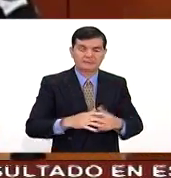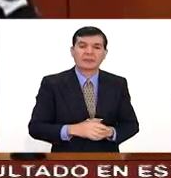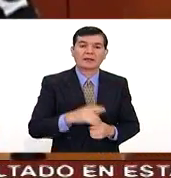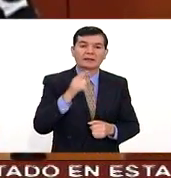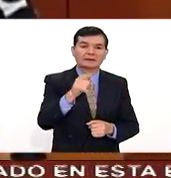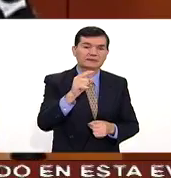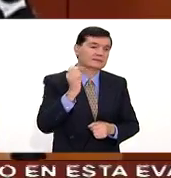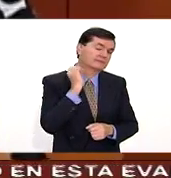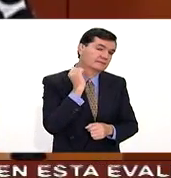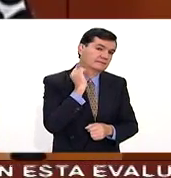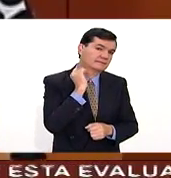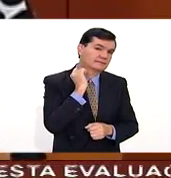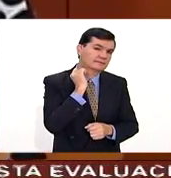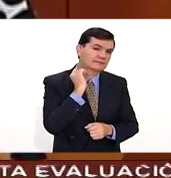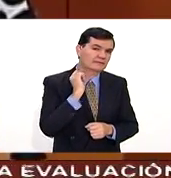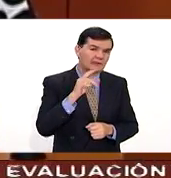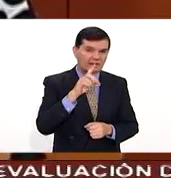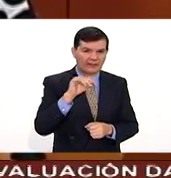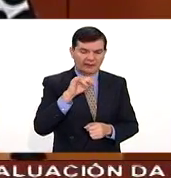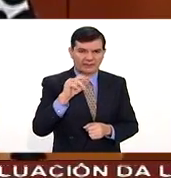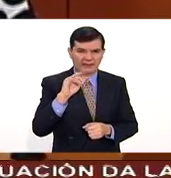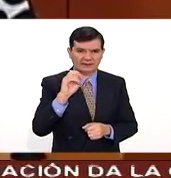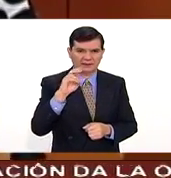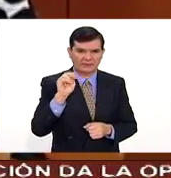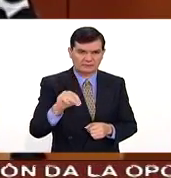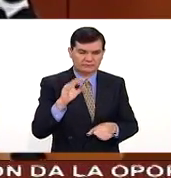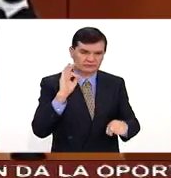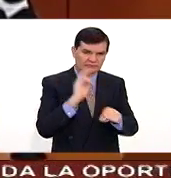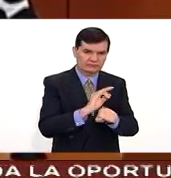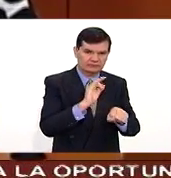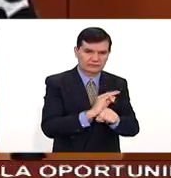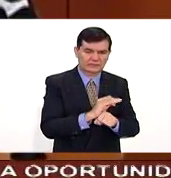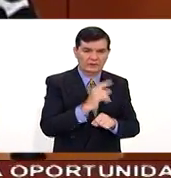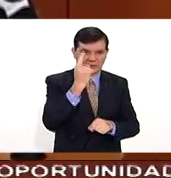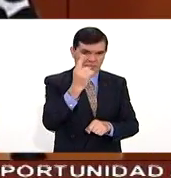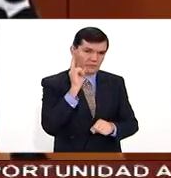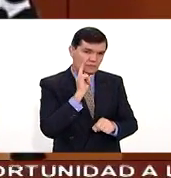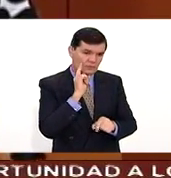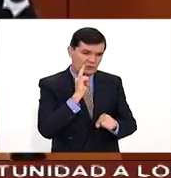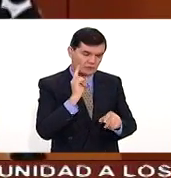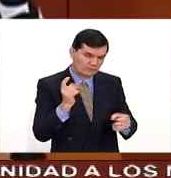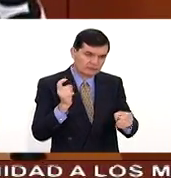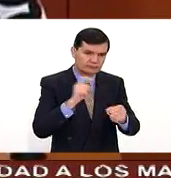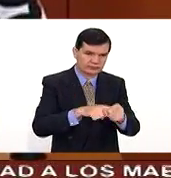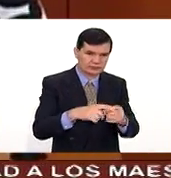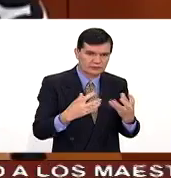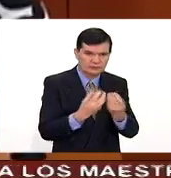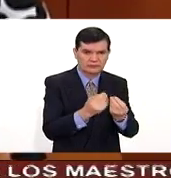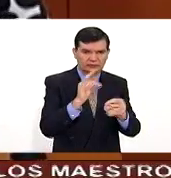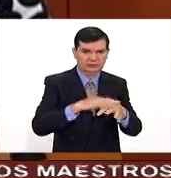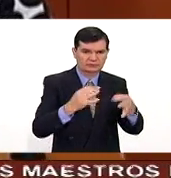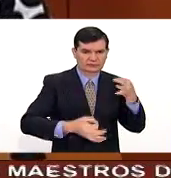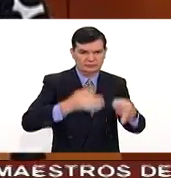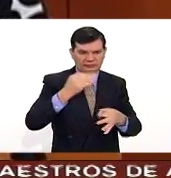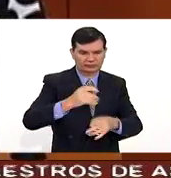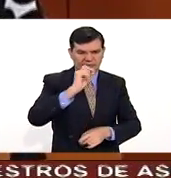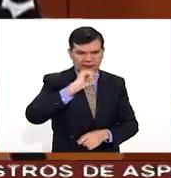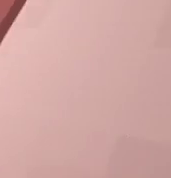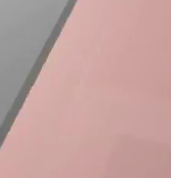La senadora Diva Castellum defendió que una mujer forme parte del máximo tribunal del